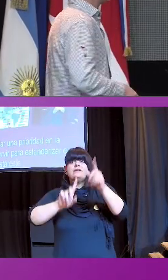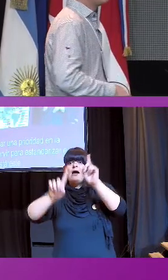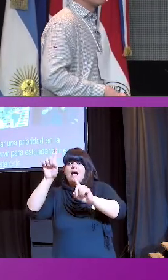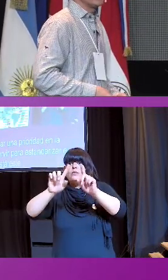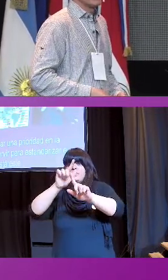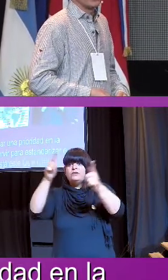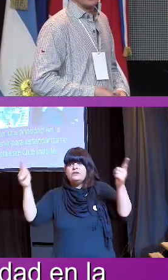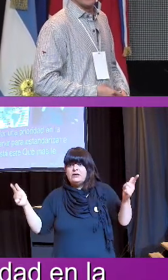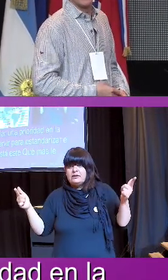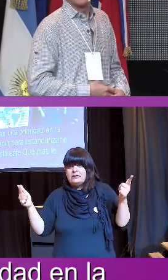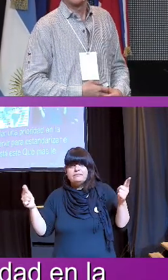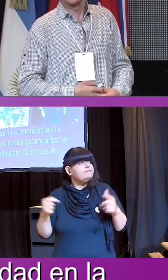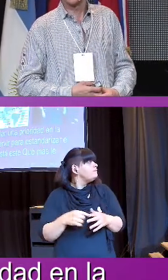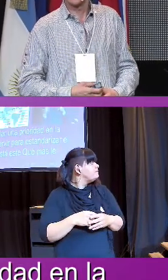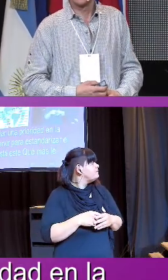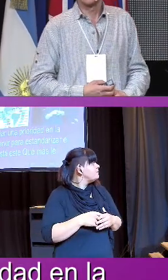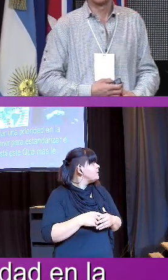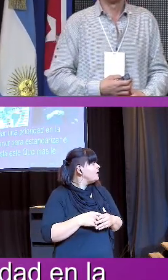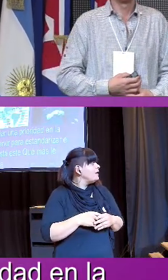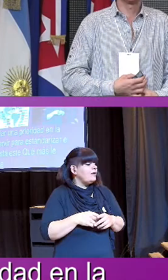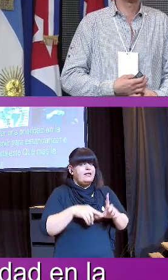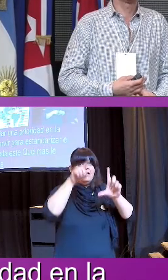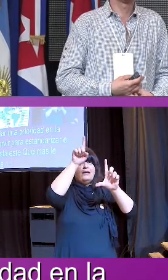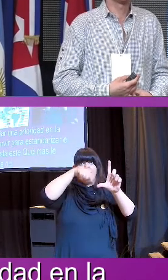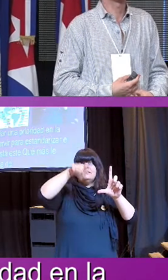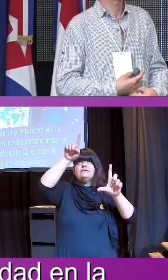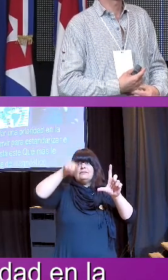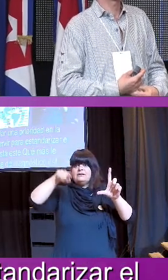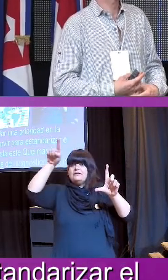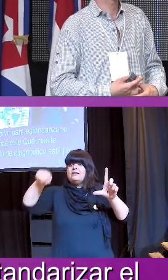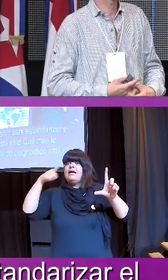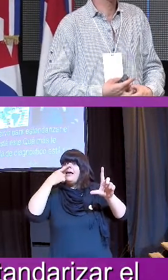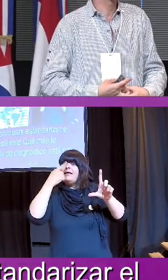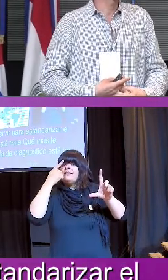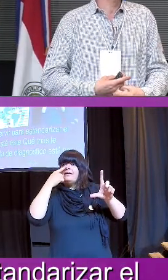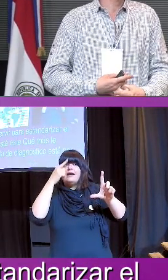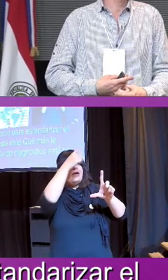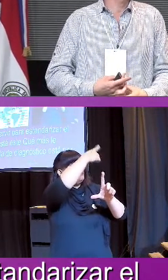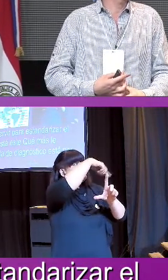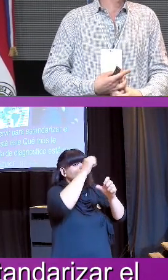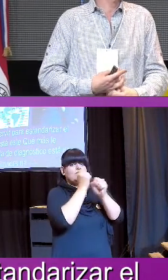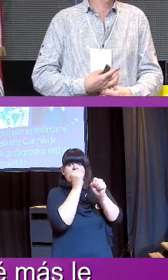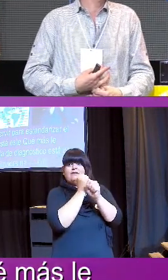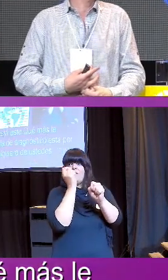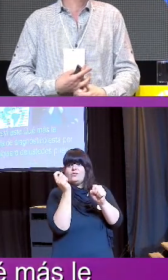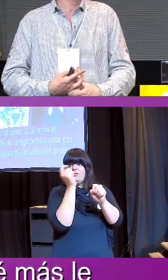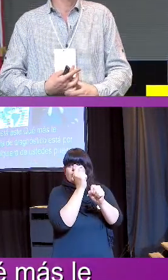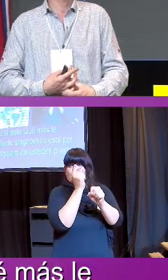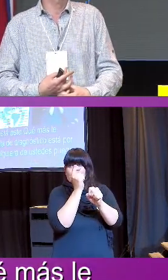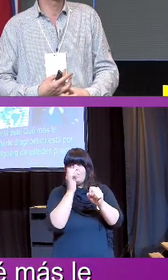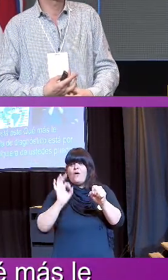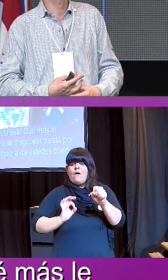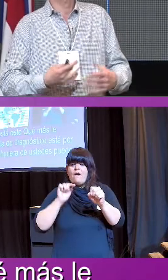¿Qué más les puedo decir ¿Les interesó la escala de diagnóstico? Esto por ahí para fin de año ya está y cualquiera de ustedes puede entrar a la página y hacer